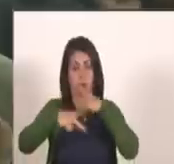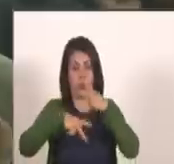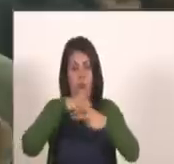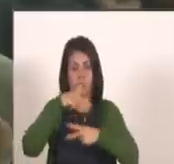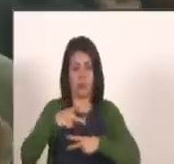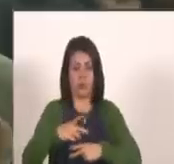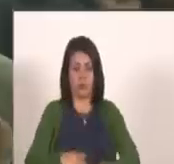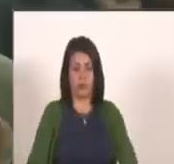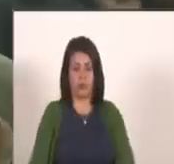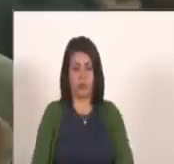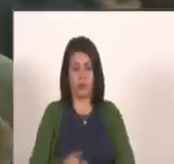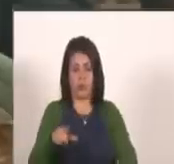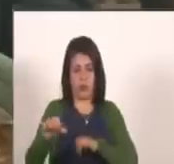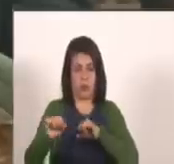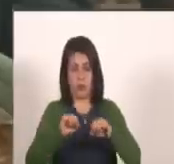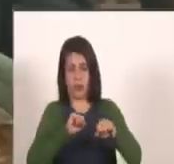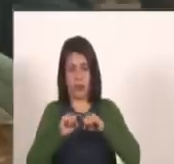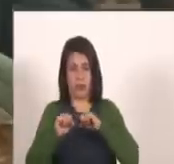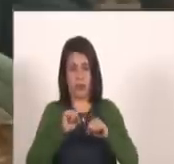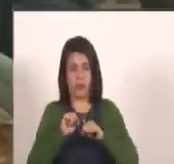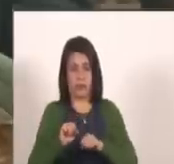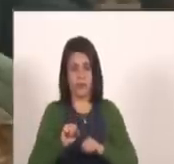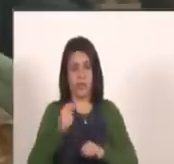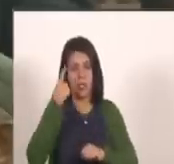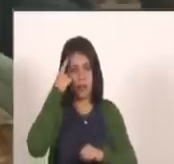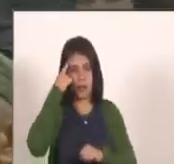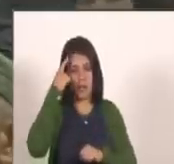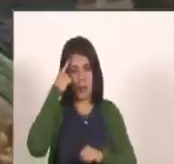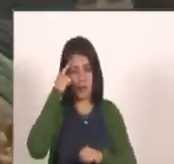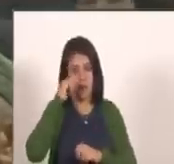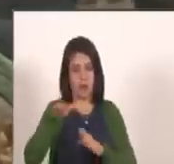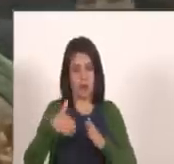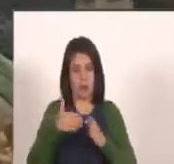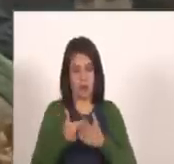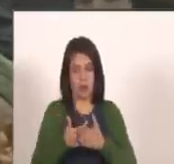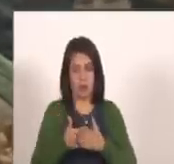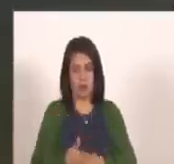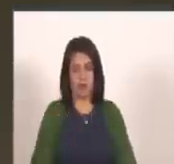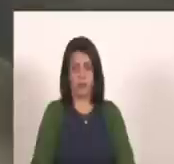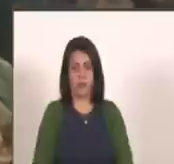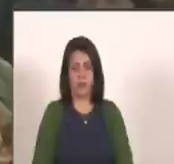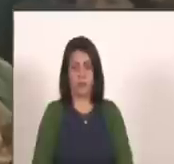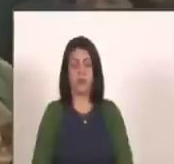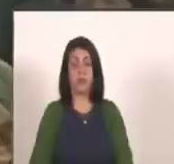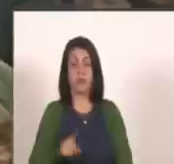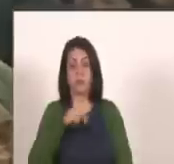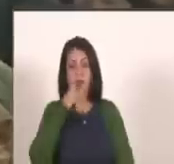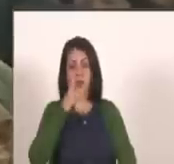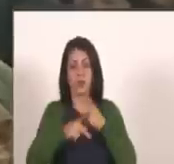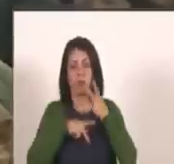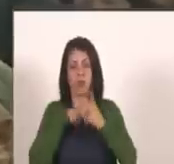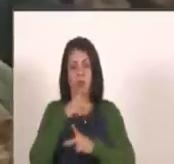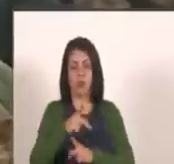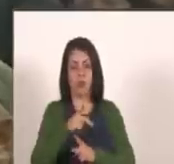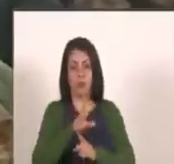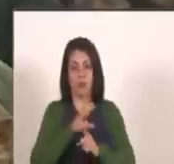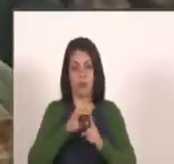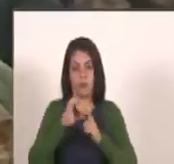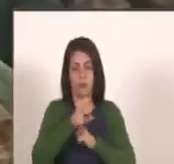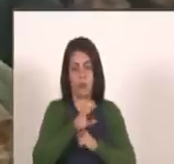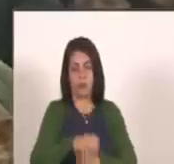producción. Este movimiento, quiero que lo sepan, es parte de una política